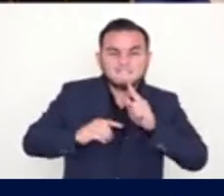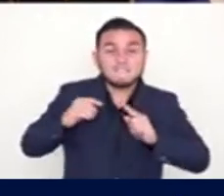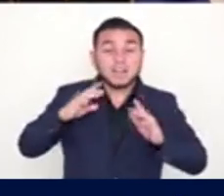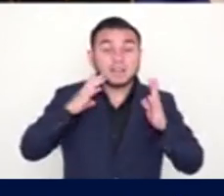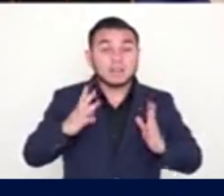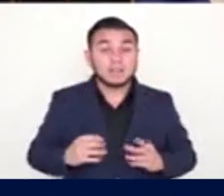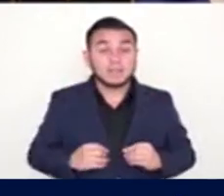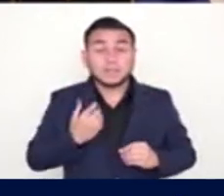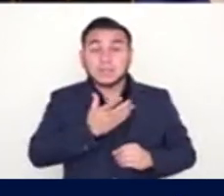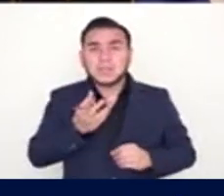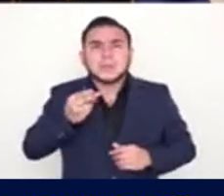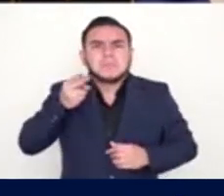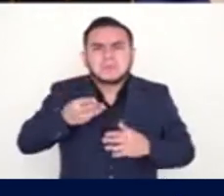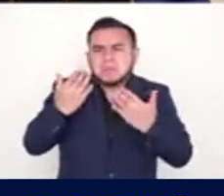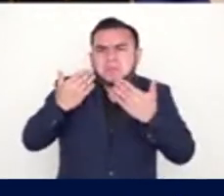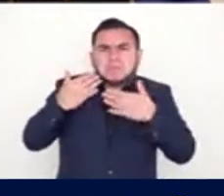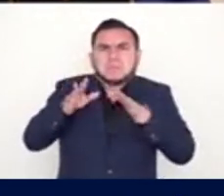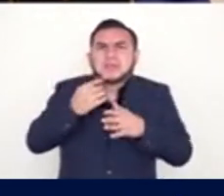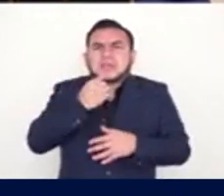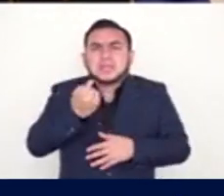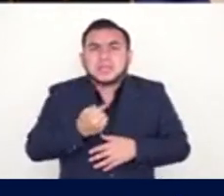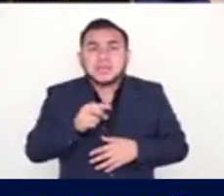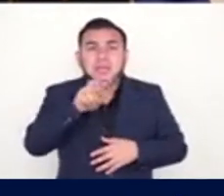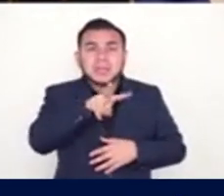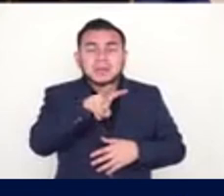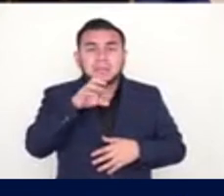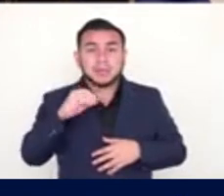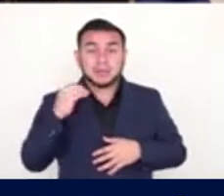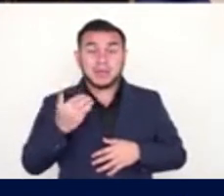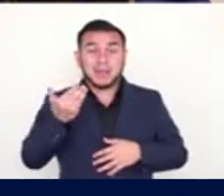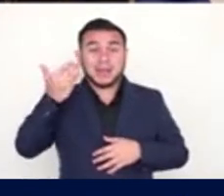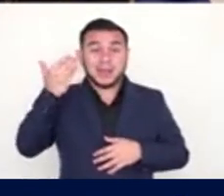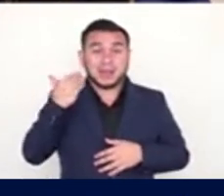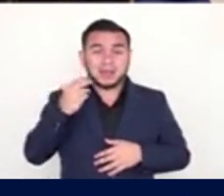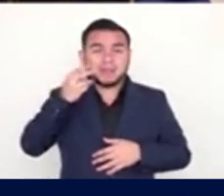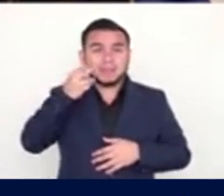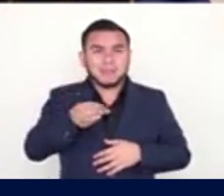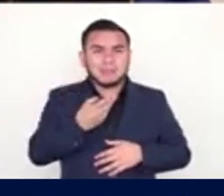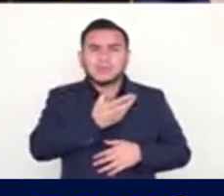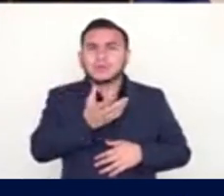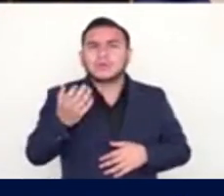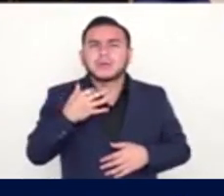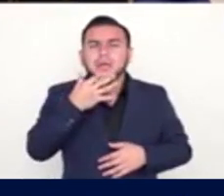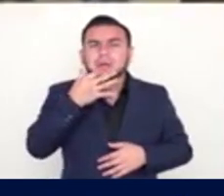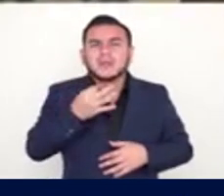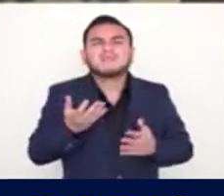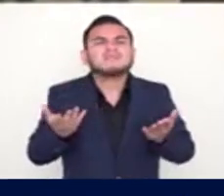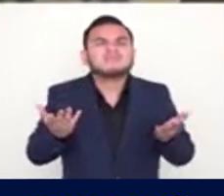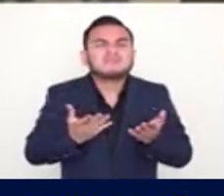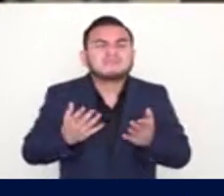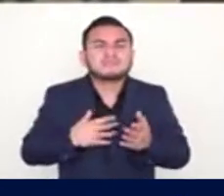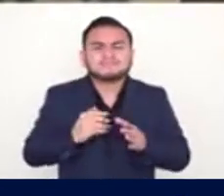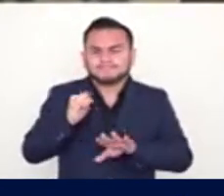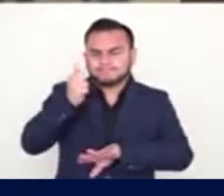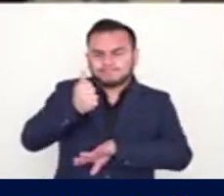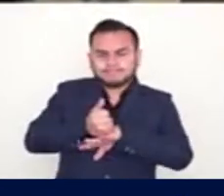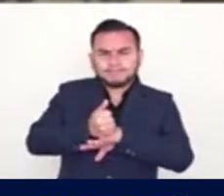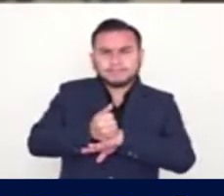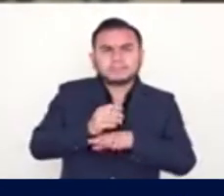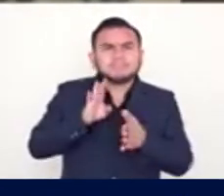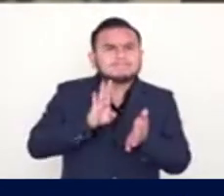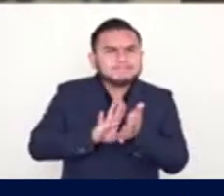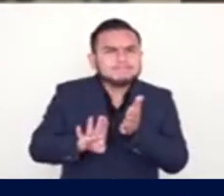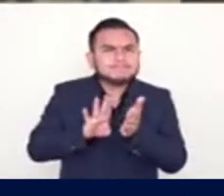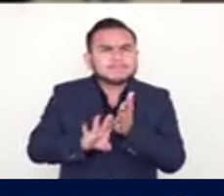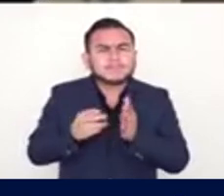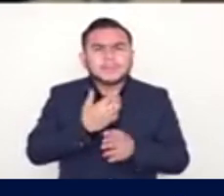una red normal, pues para alguien que estuvo 20 años o más en el ejercicio del poder, y para los otros, construyeron una red de